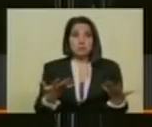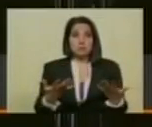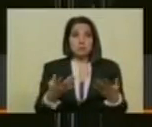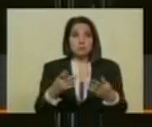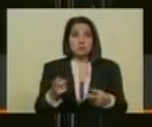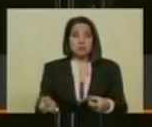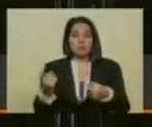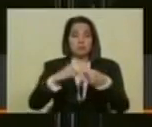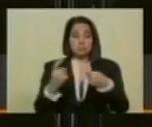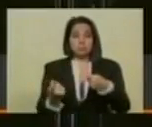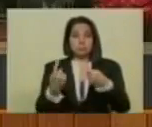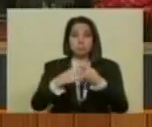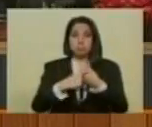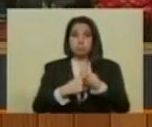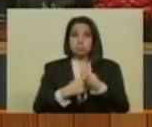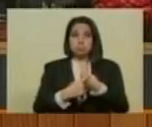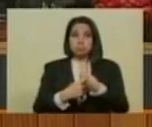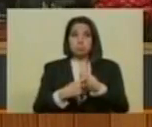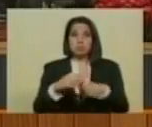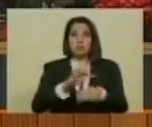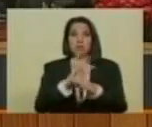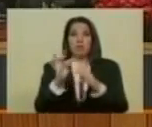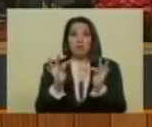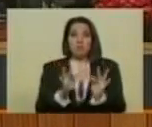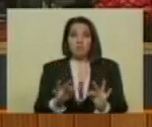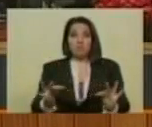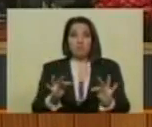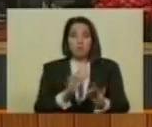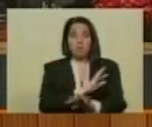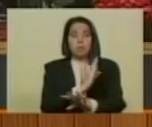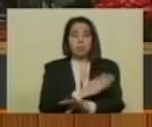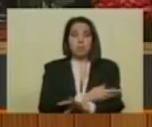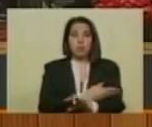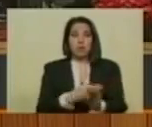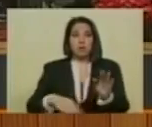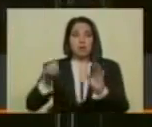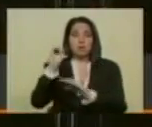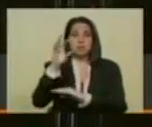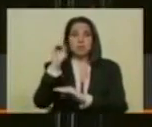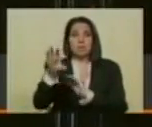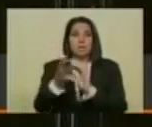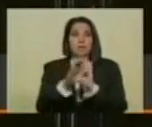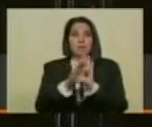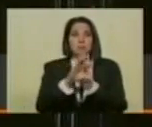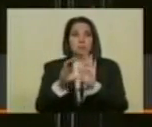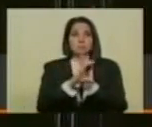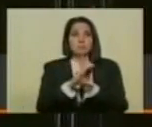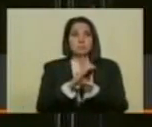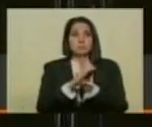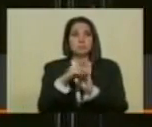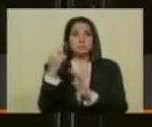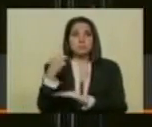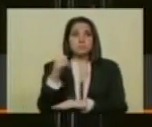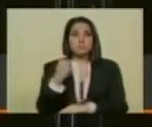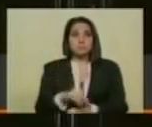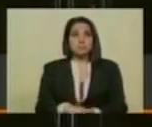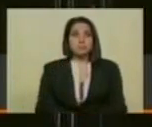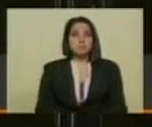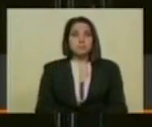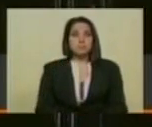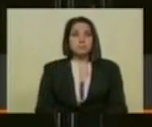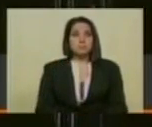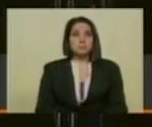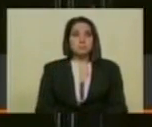cooptados de acuerdo a los mecanismos del poder plenipotenciario que tiene la Asamblea Nacional Constituyente. El mecanismo